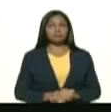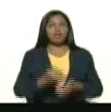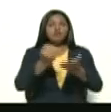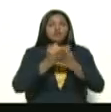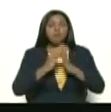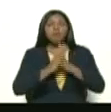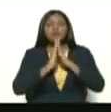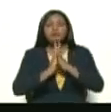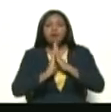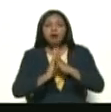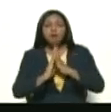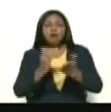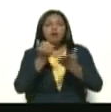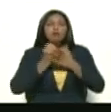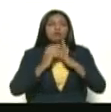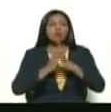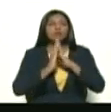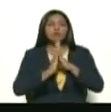¡Ayúdennos, por favor!